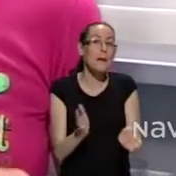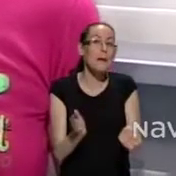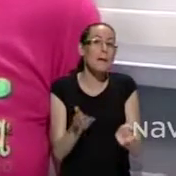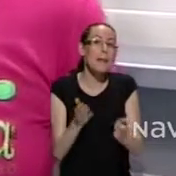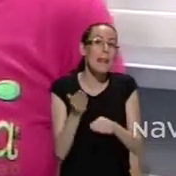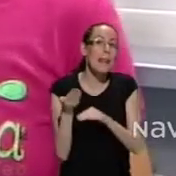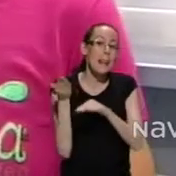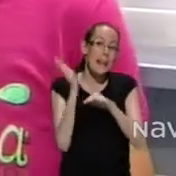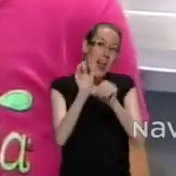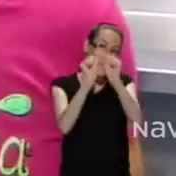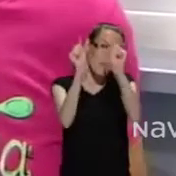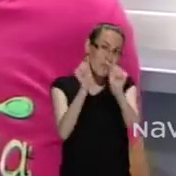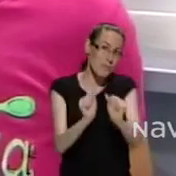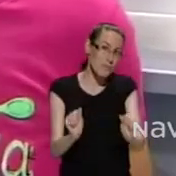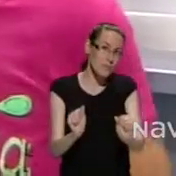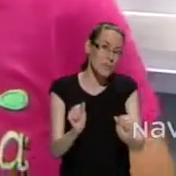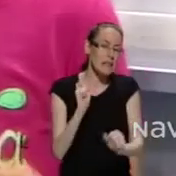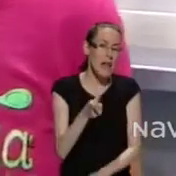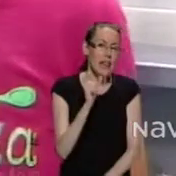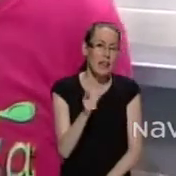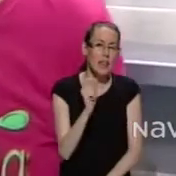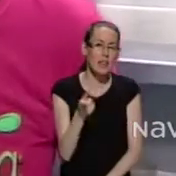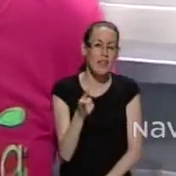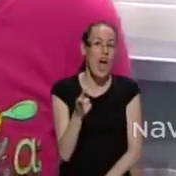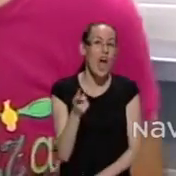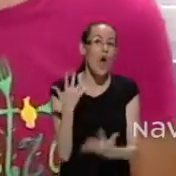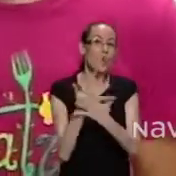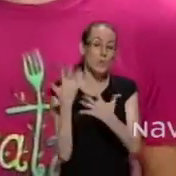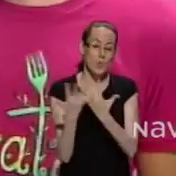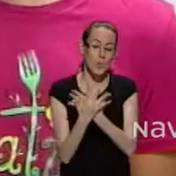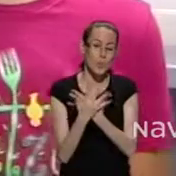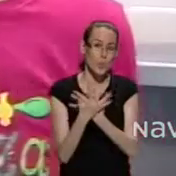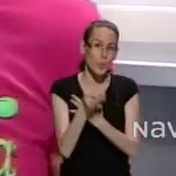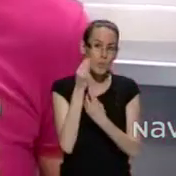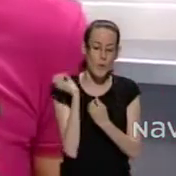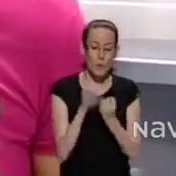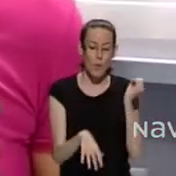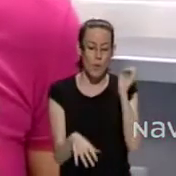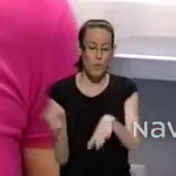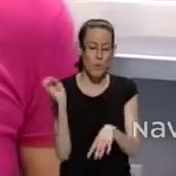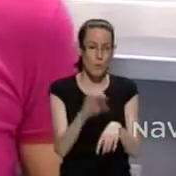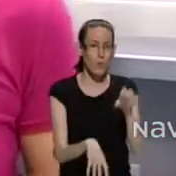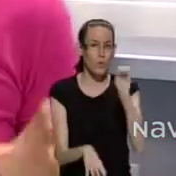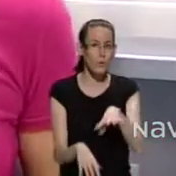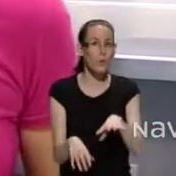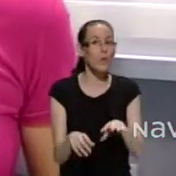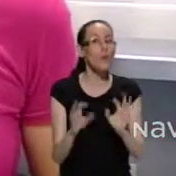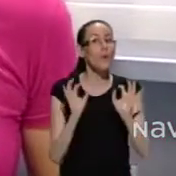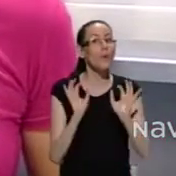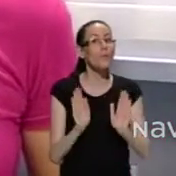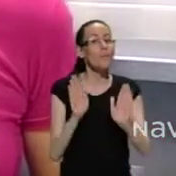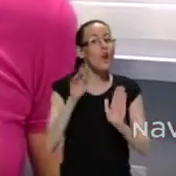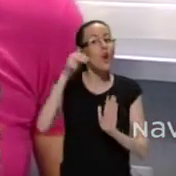suele ser un plato combinado. Entonces, de esta manera vamos a asegurarnos que tenemos todos los nutrientes que necesitamos para hacer una